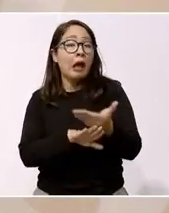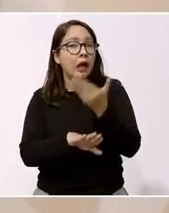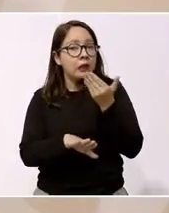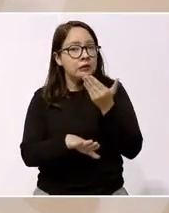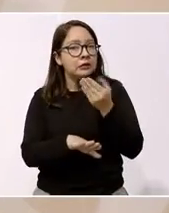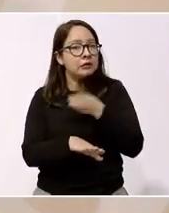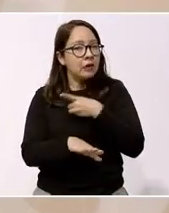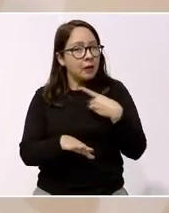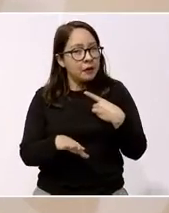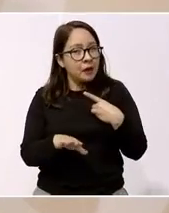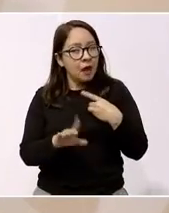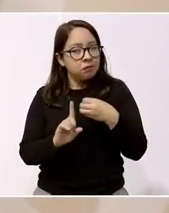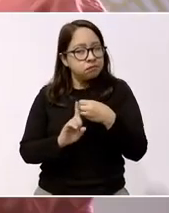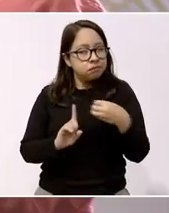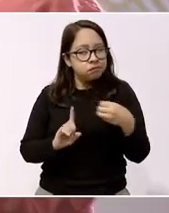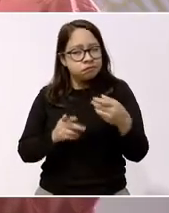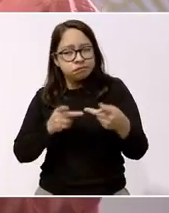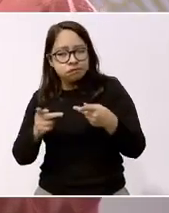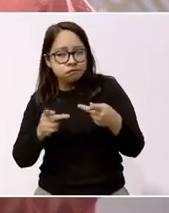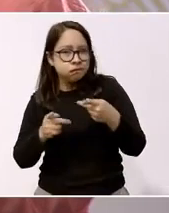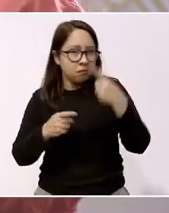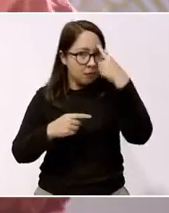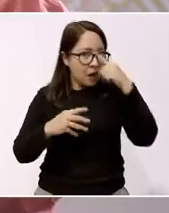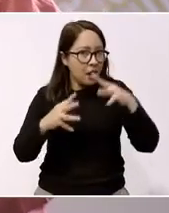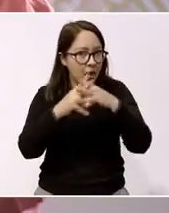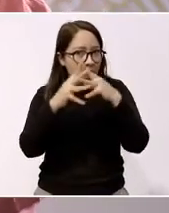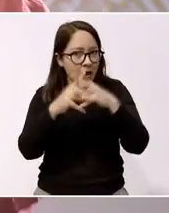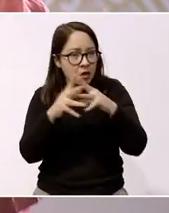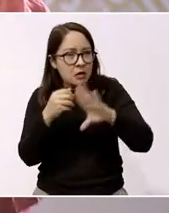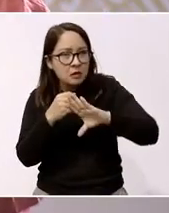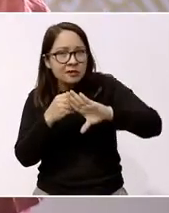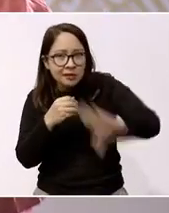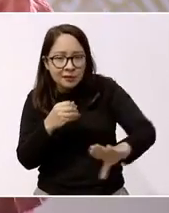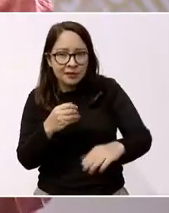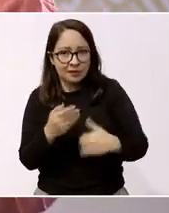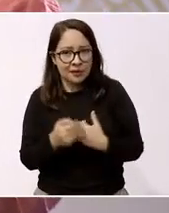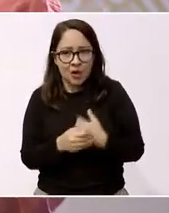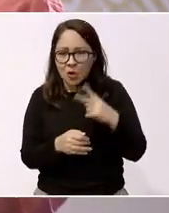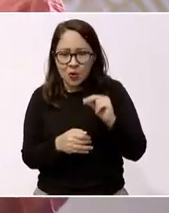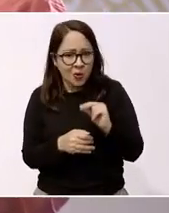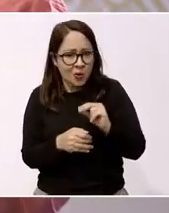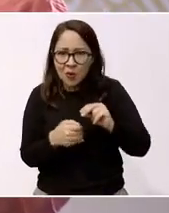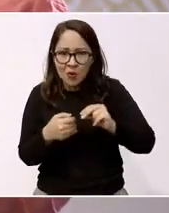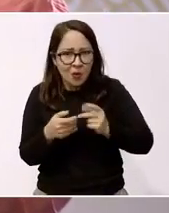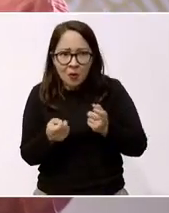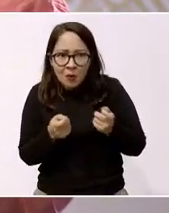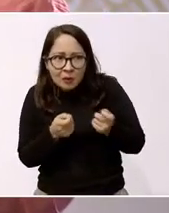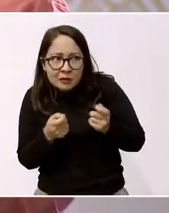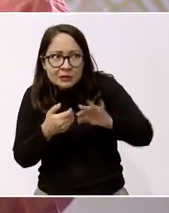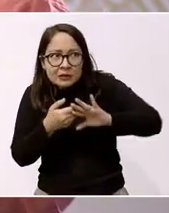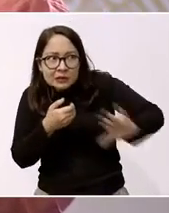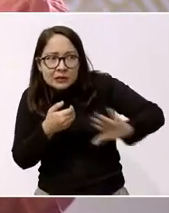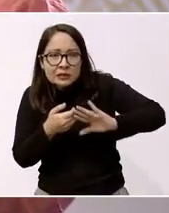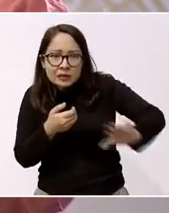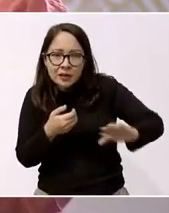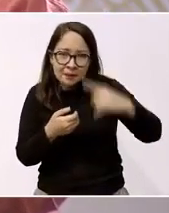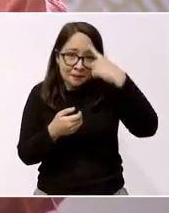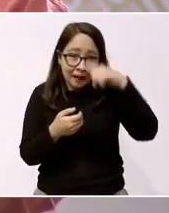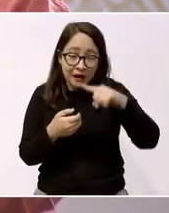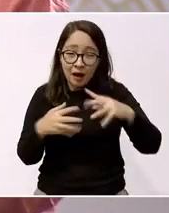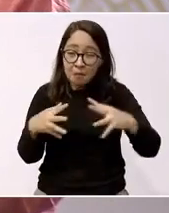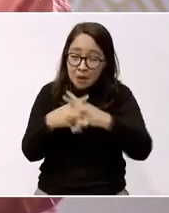la guerra. Para eso es la política, entre otras cosas, para evitar la